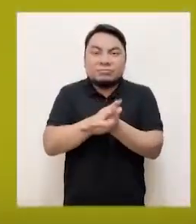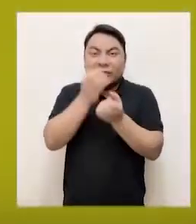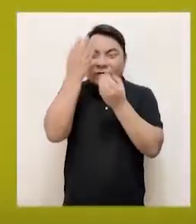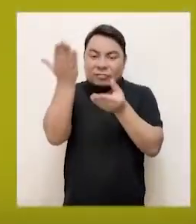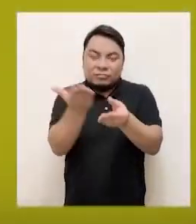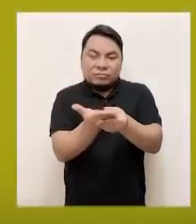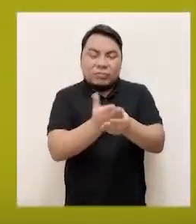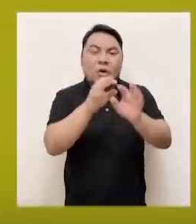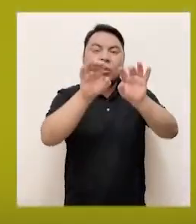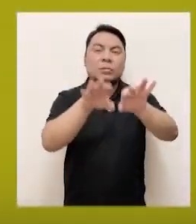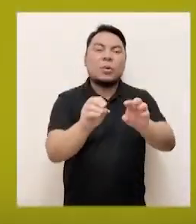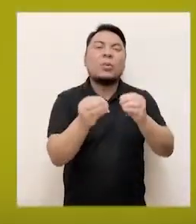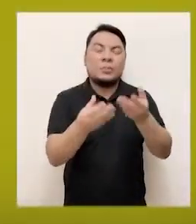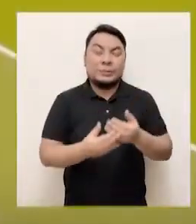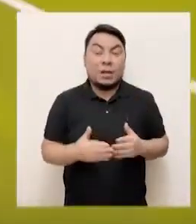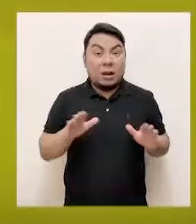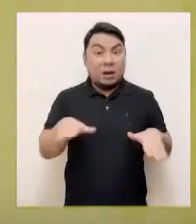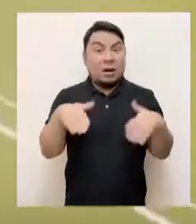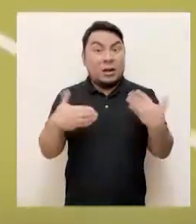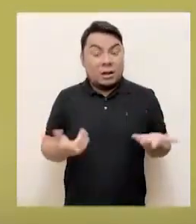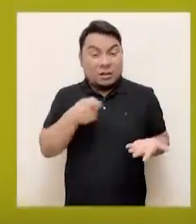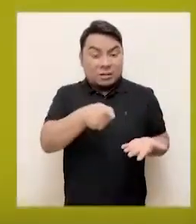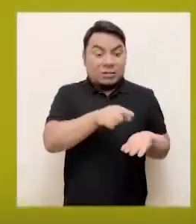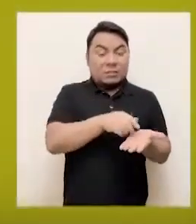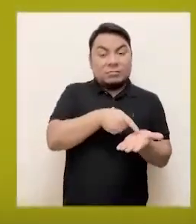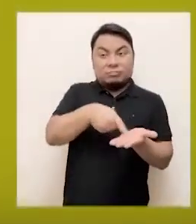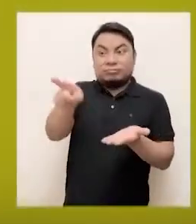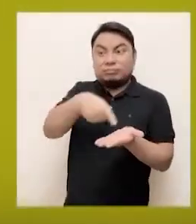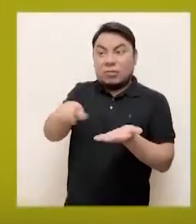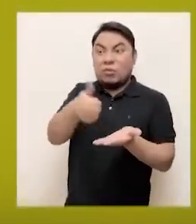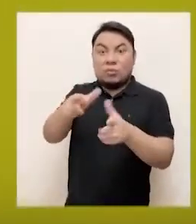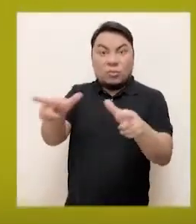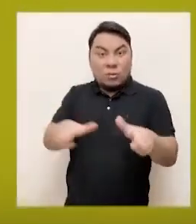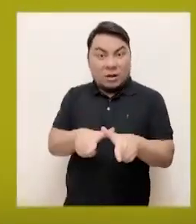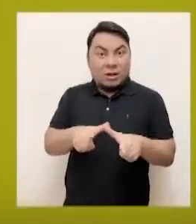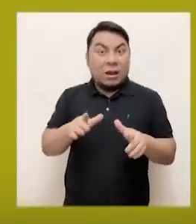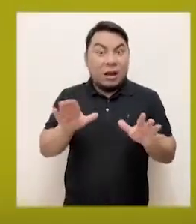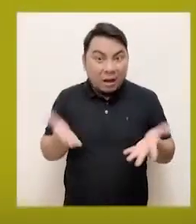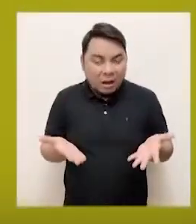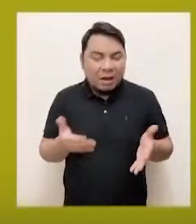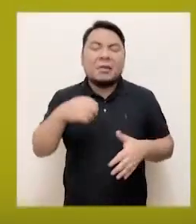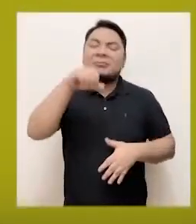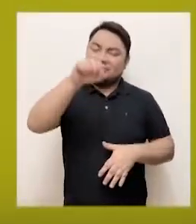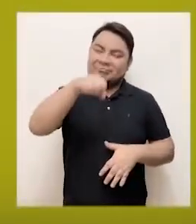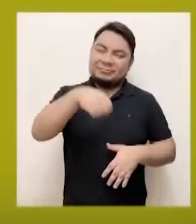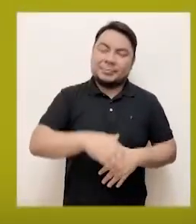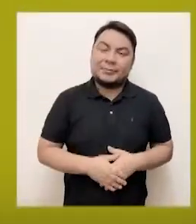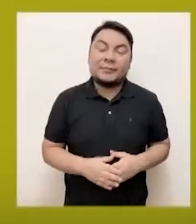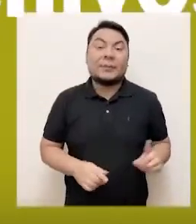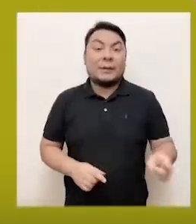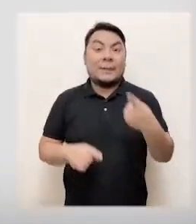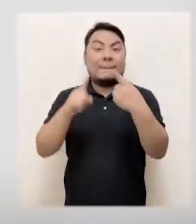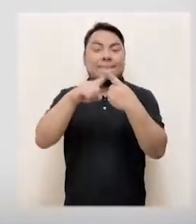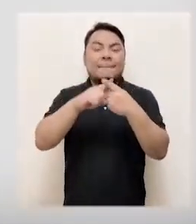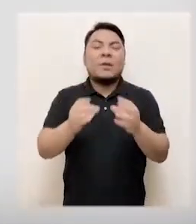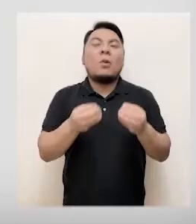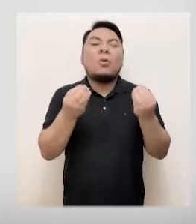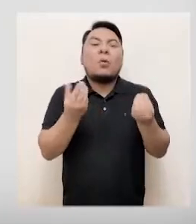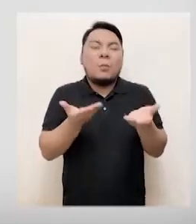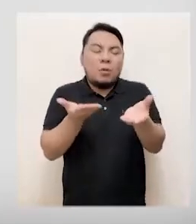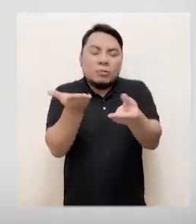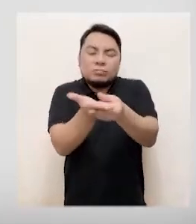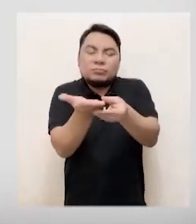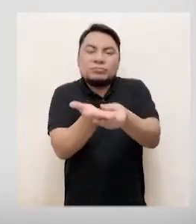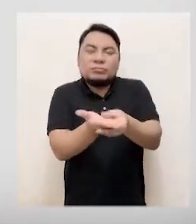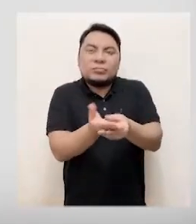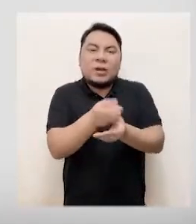en la computadora? Y, ¿existe algún dispositivo para transportar archivos? ¡Claro que sí! Primero hablaremos